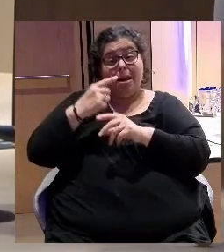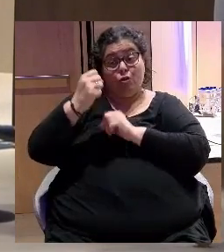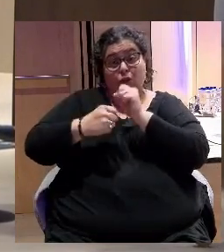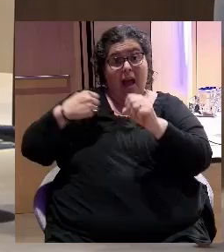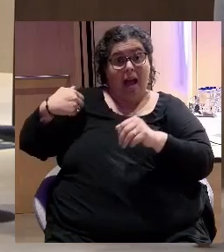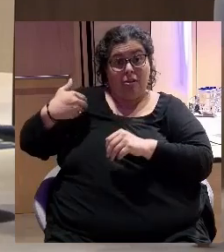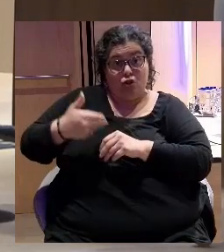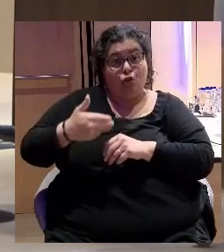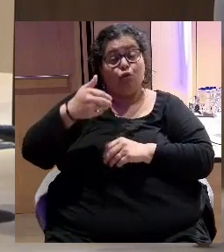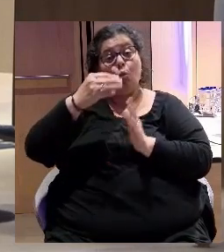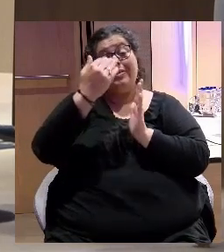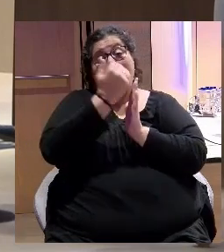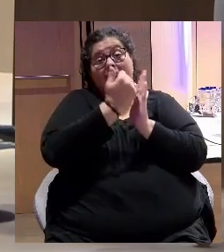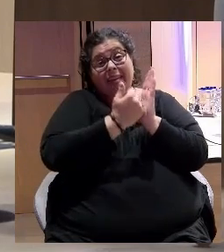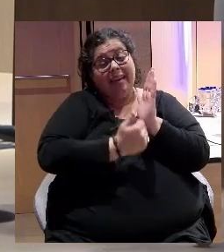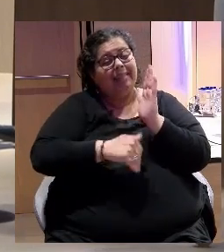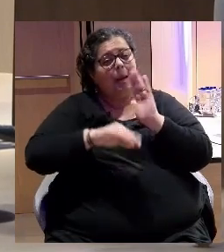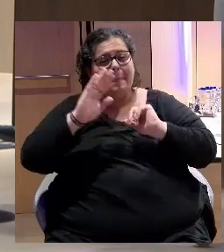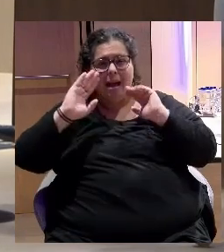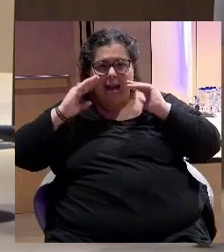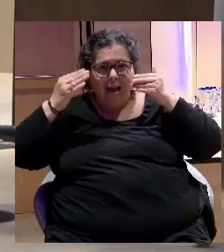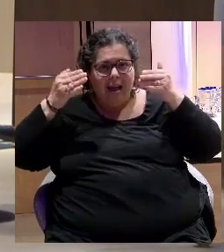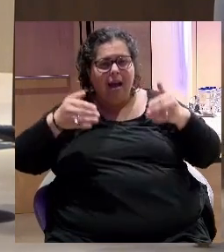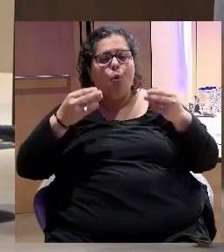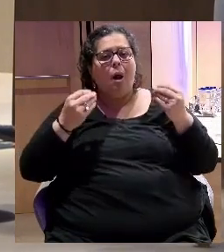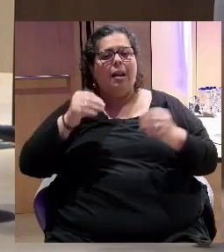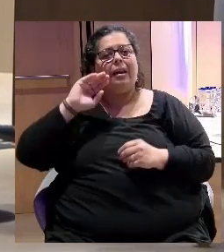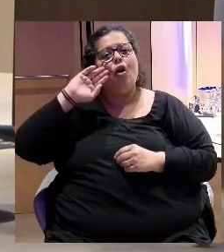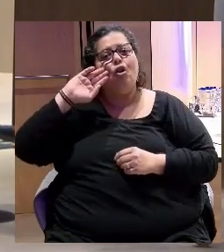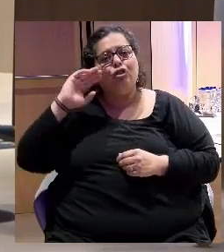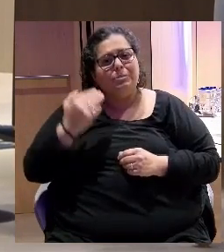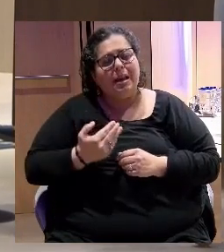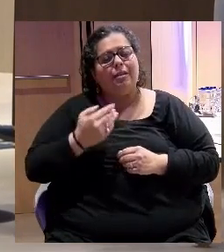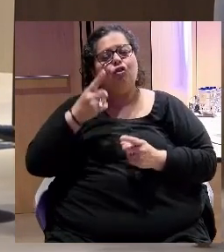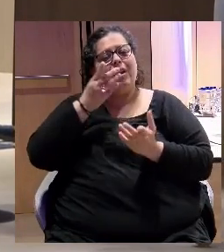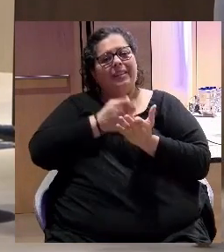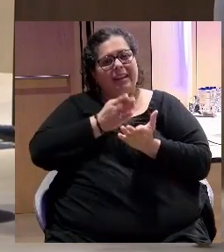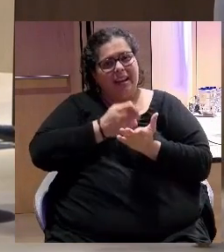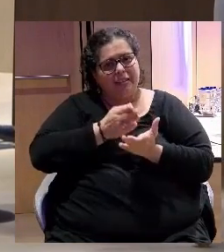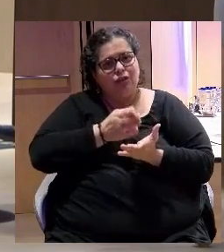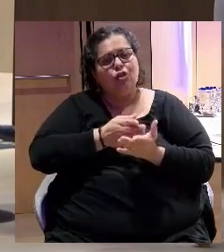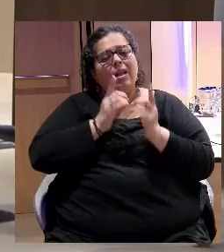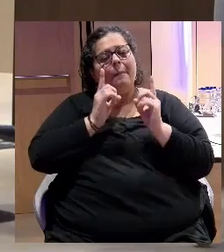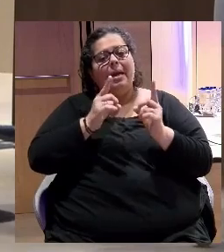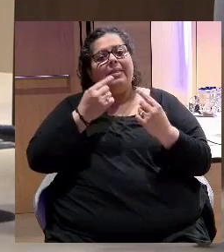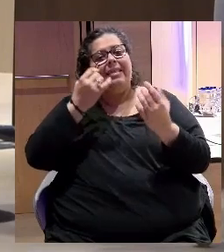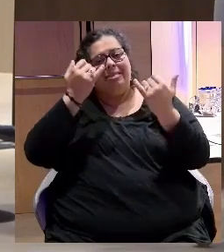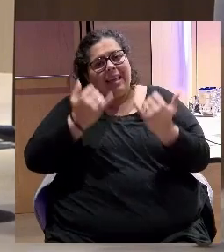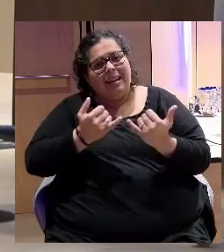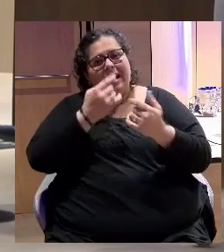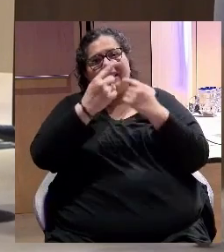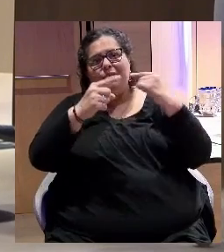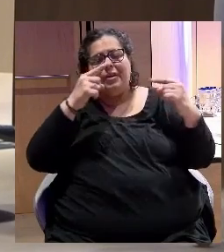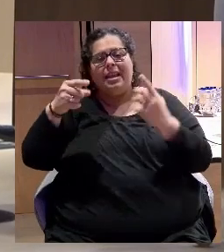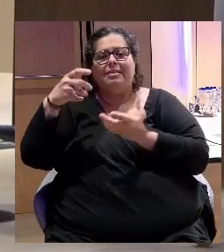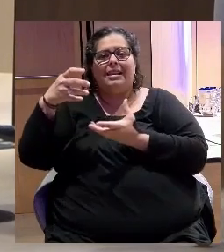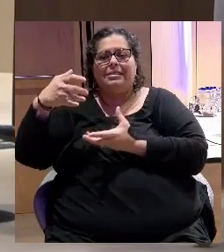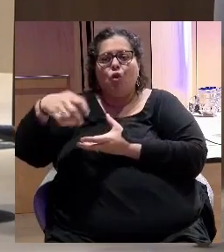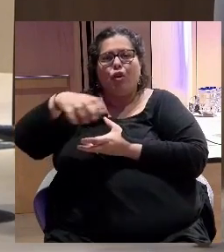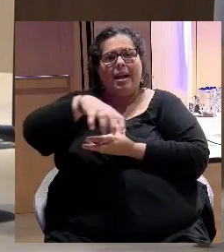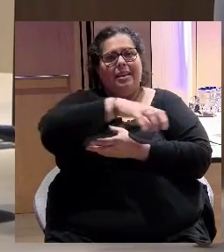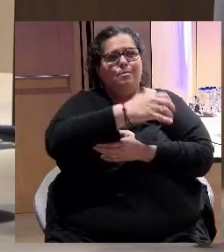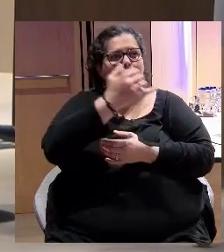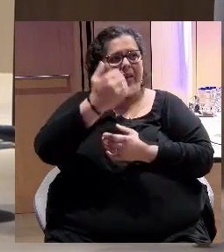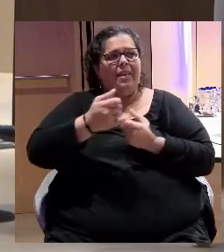agenda estaba muy focalizada, ¿no?, en el reconocimiento del derecho, en contar con órganos garantes, en